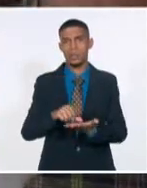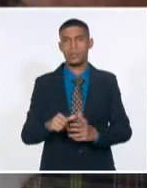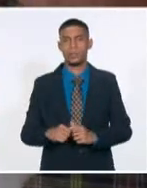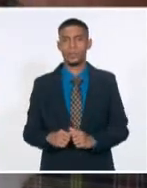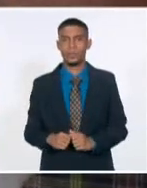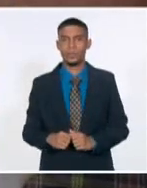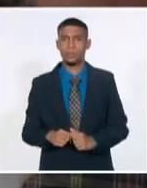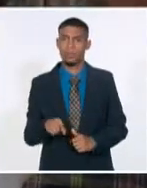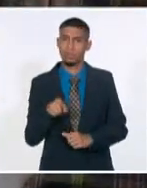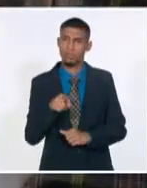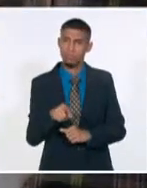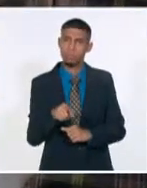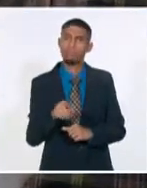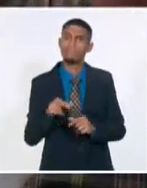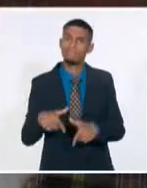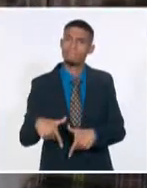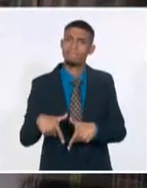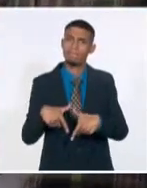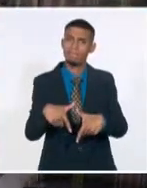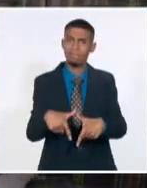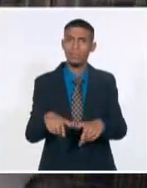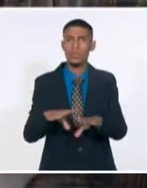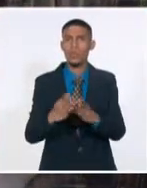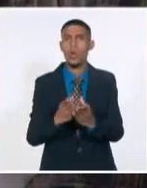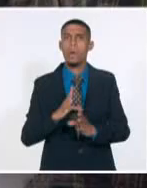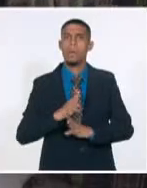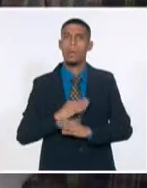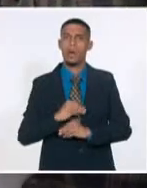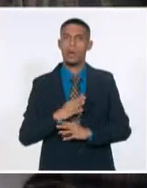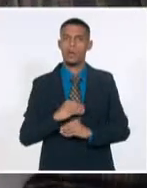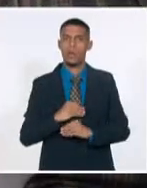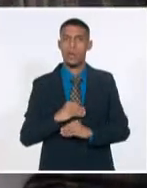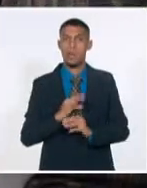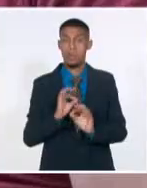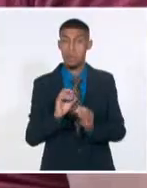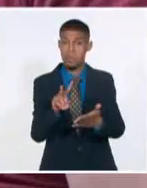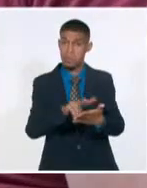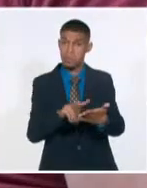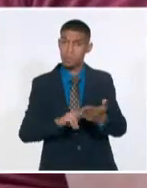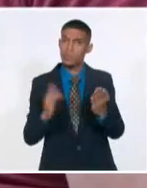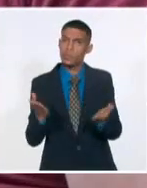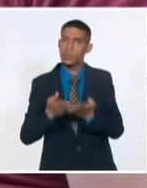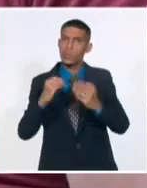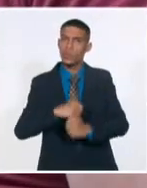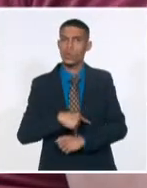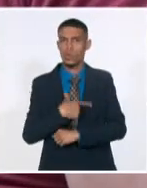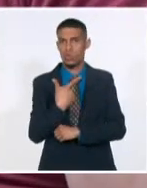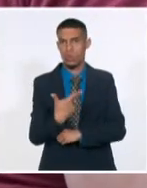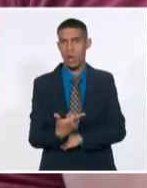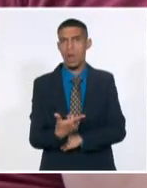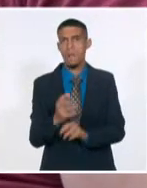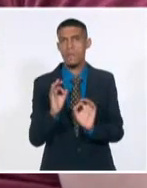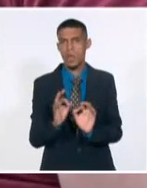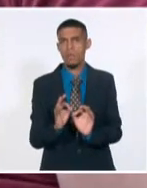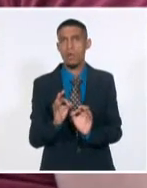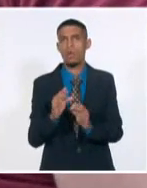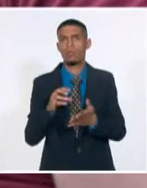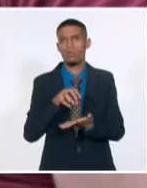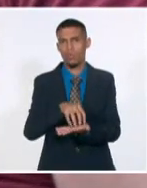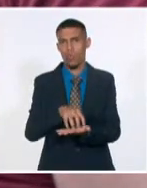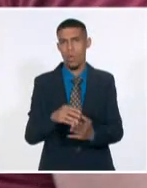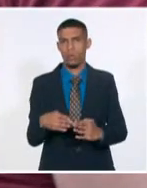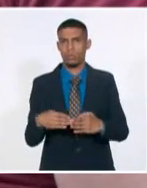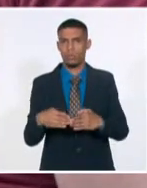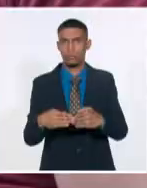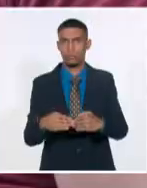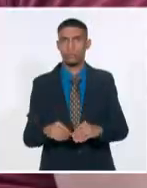se destacó el poderoso basamento de la pedagogía y la literatura para el desarrollo cultural de la ciudad de Manzanillo desde su forja identitaria